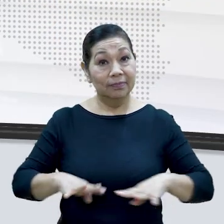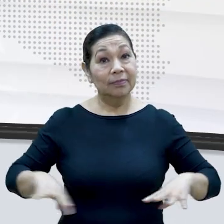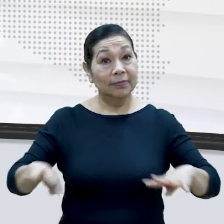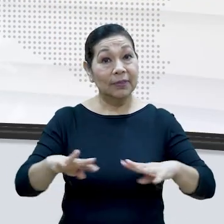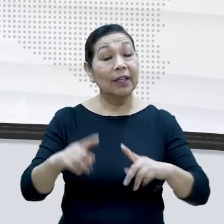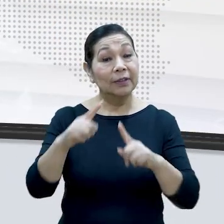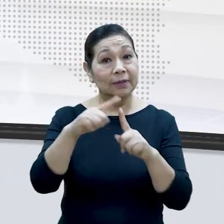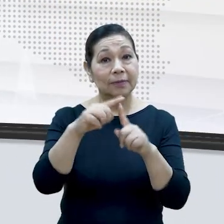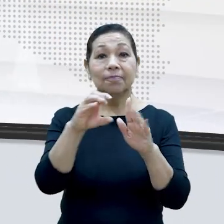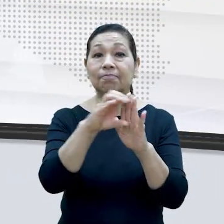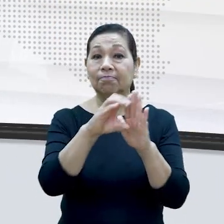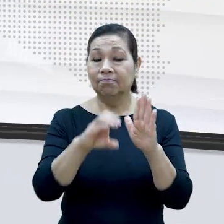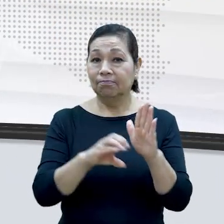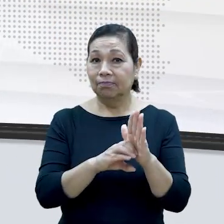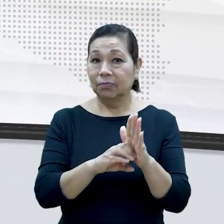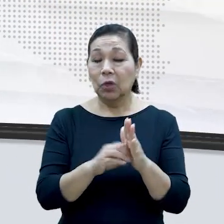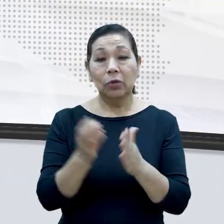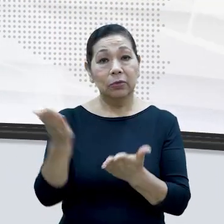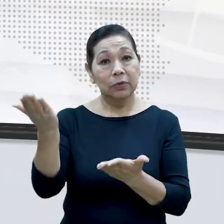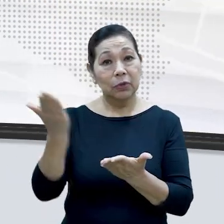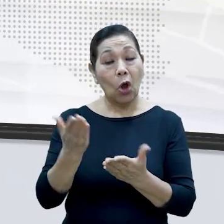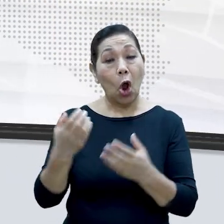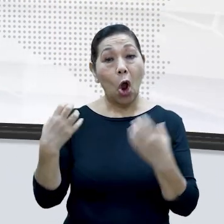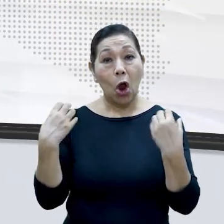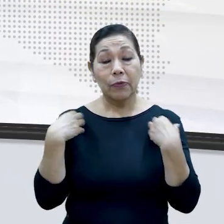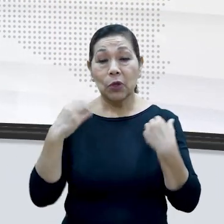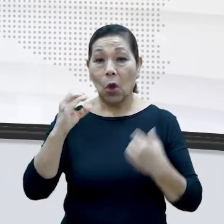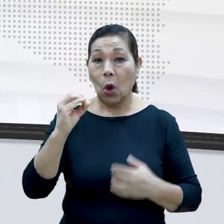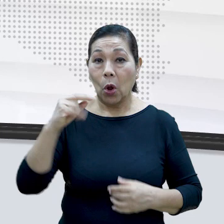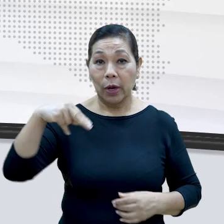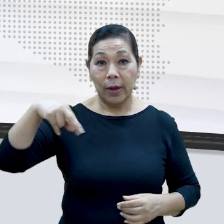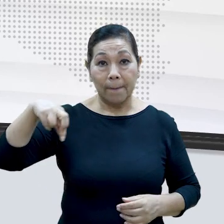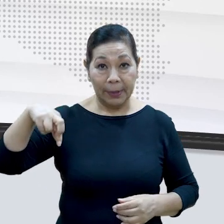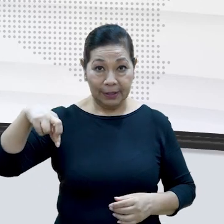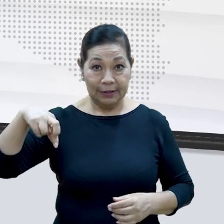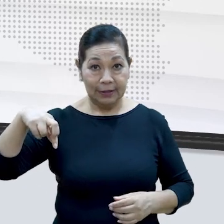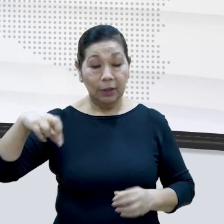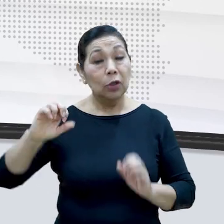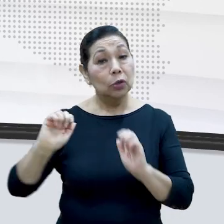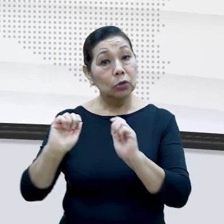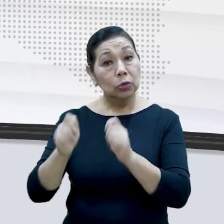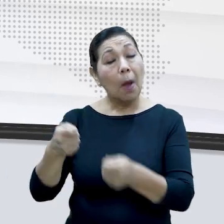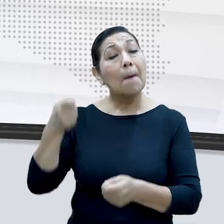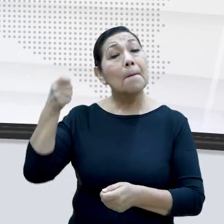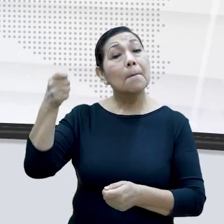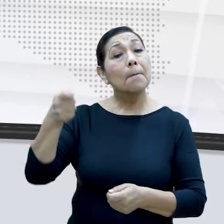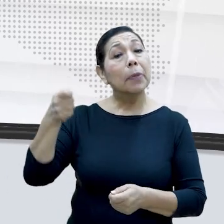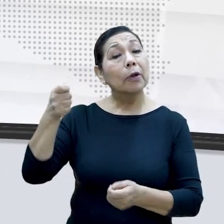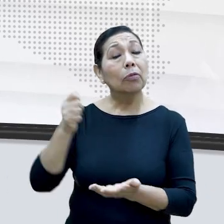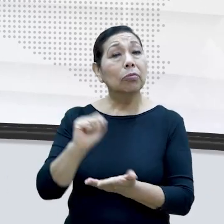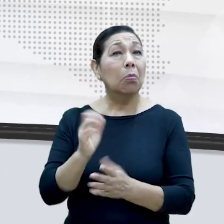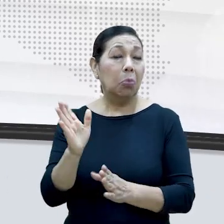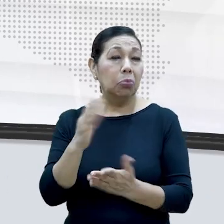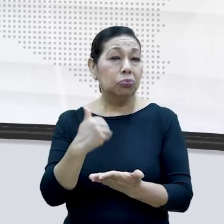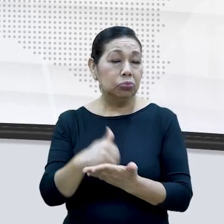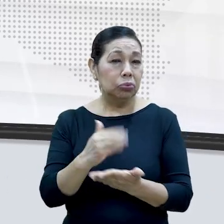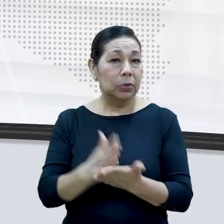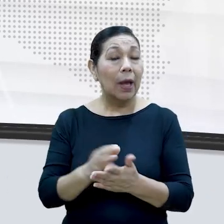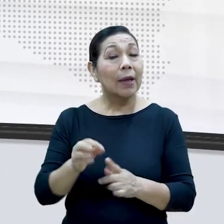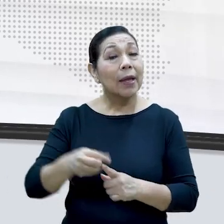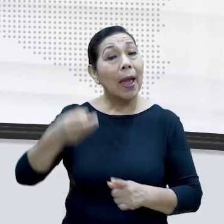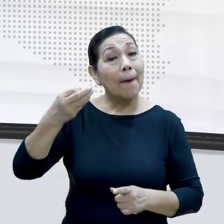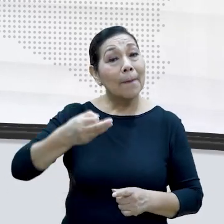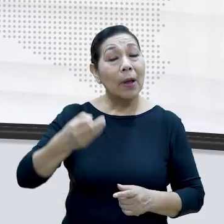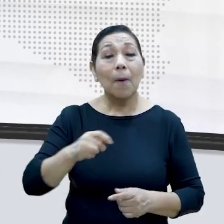La Sala Segunda del Tribunal Constitucional ordenó a la Oficina de Normalización Previsional que otorgue una pensión de jubilación